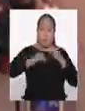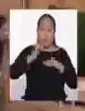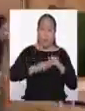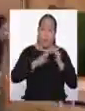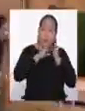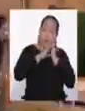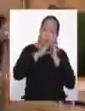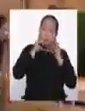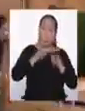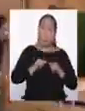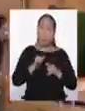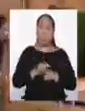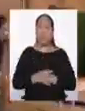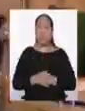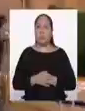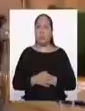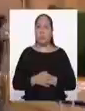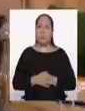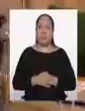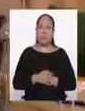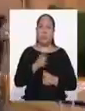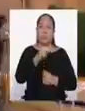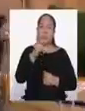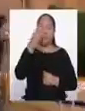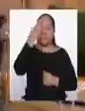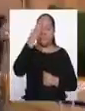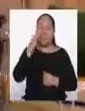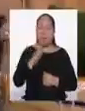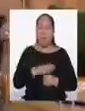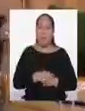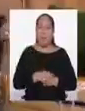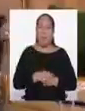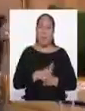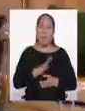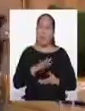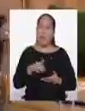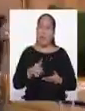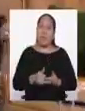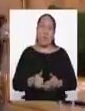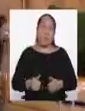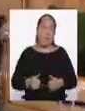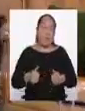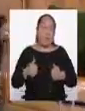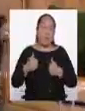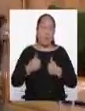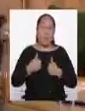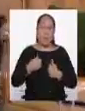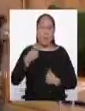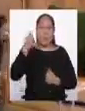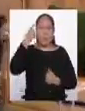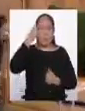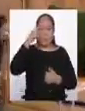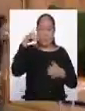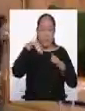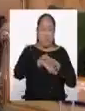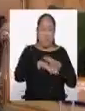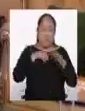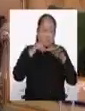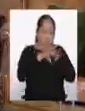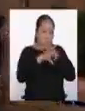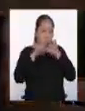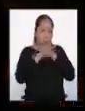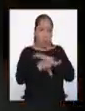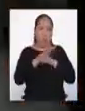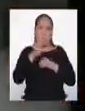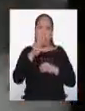pernoctar. Y no sabe usted, amigo, todo lo que hemos pasado todavía como algo antes de entrar al combate, como 3 meses,